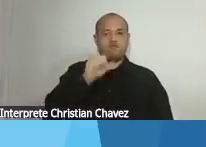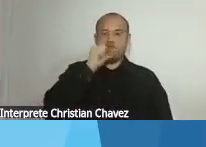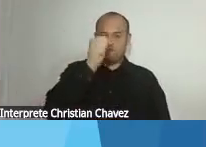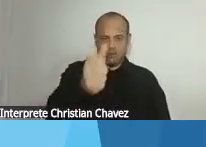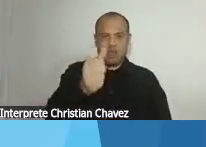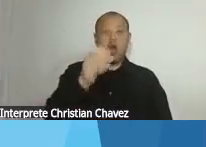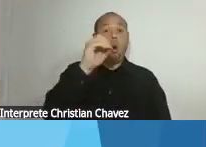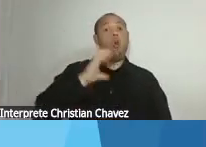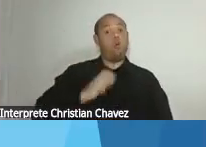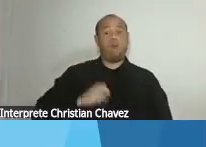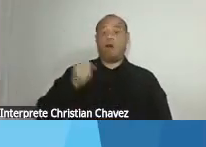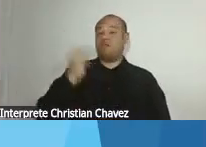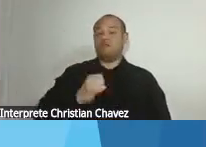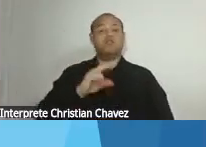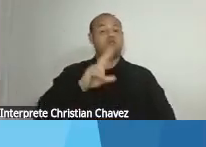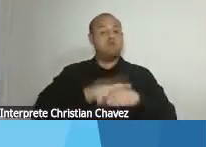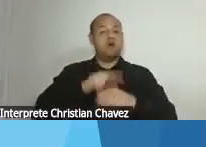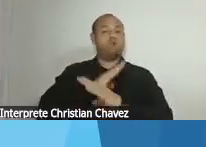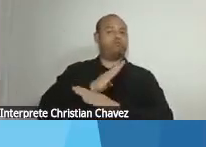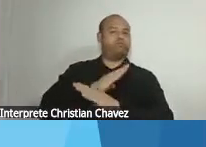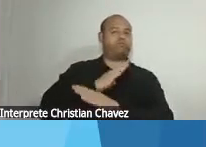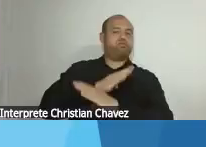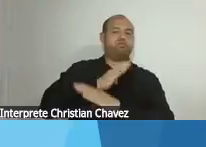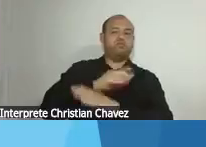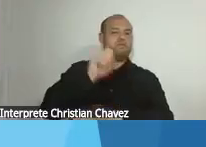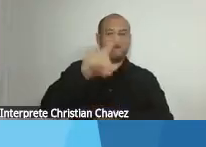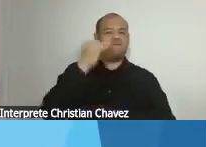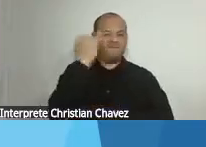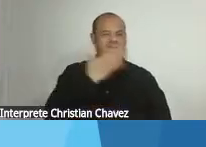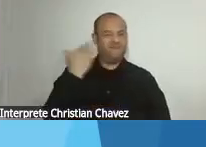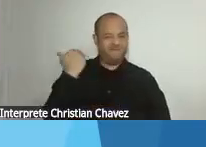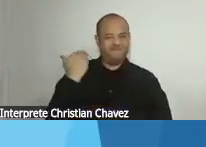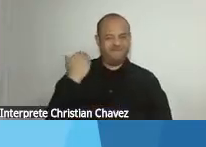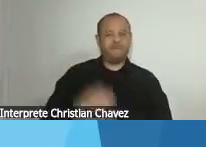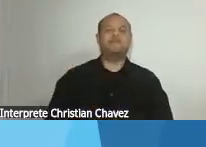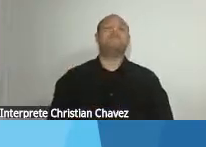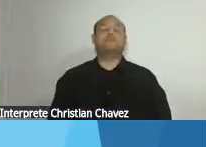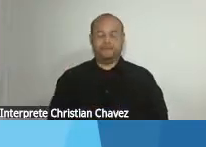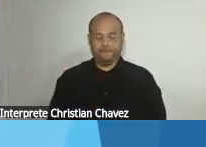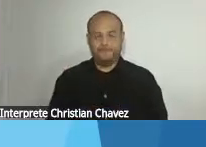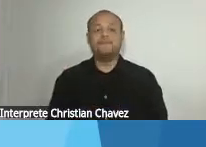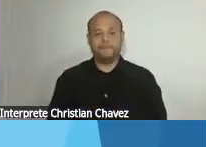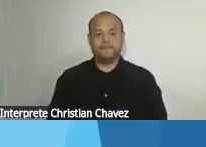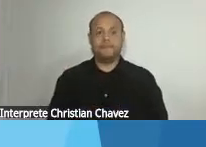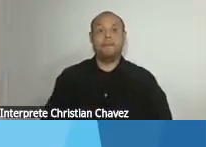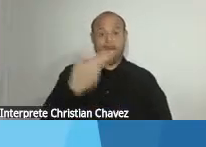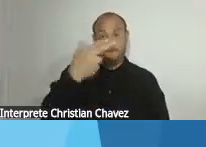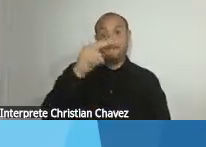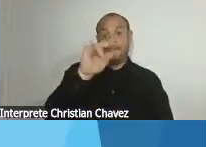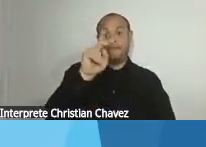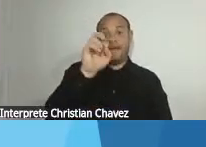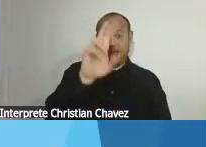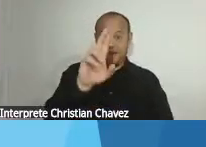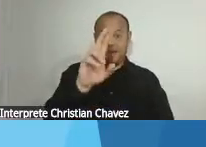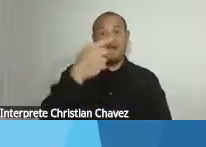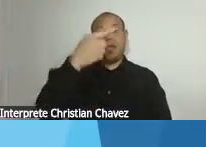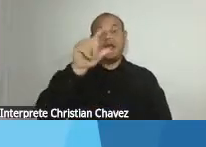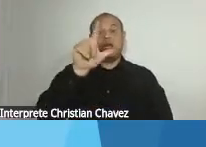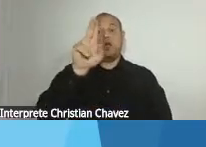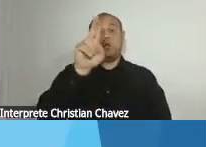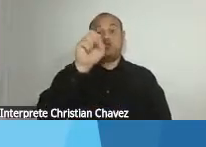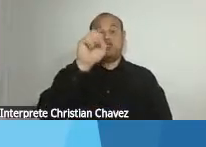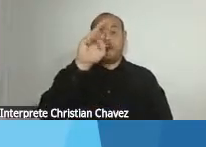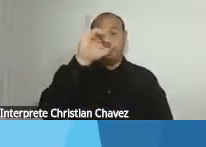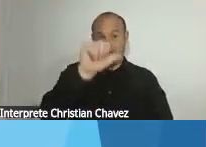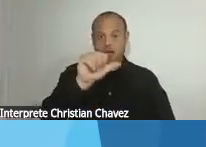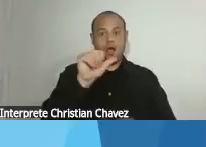resistencia a la insulina, ¿sí? Como vemos en la imagen pasada, ¿vale? Entonces, pues estas hiperglucemias crónicas van a ser las